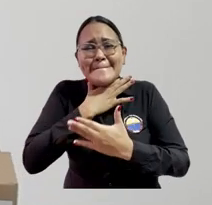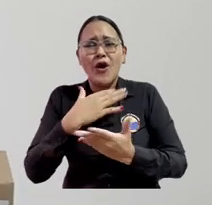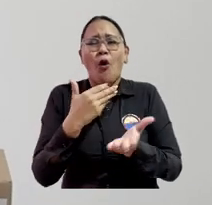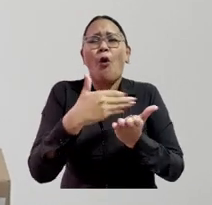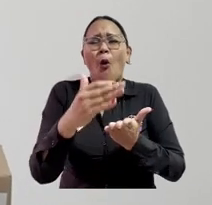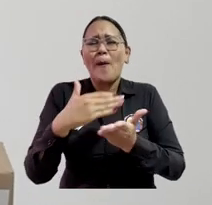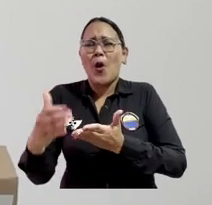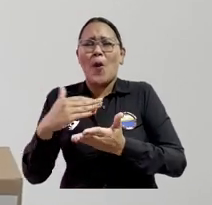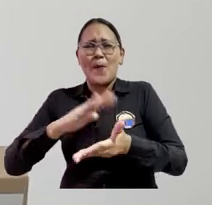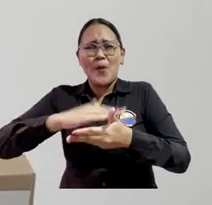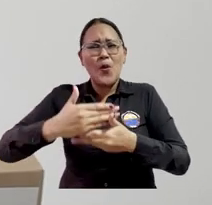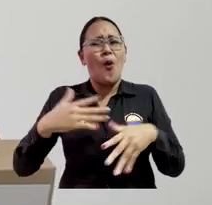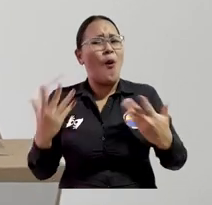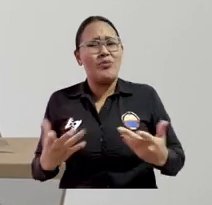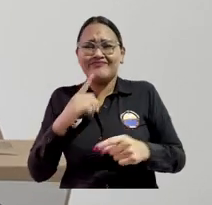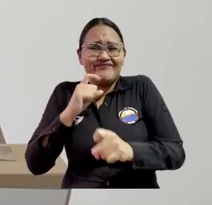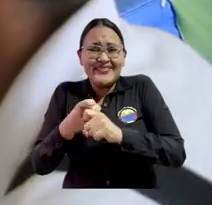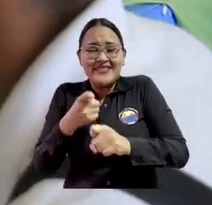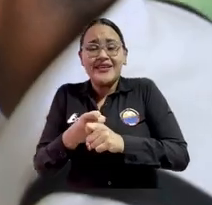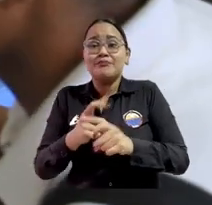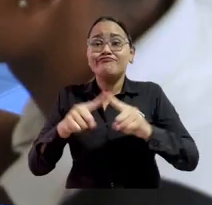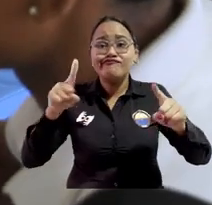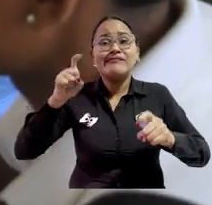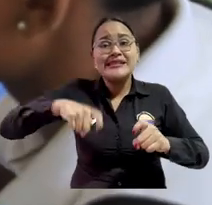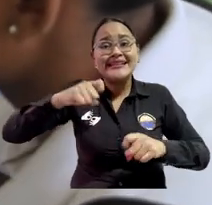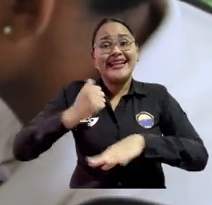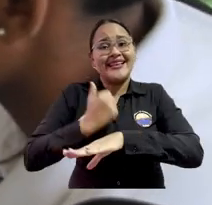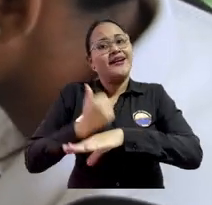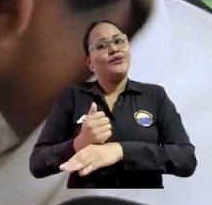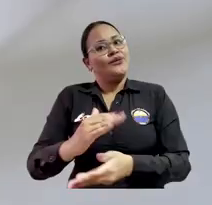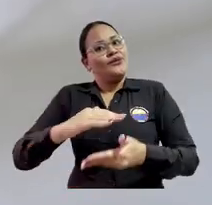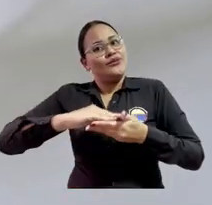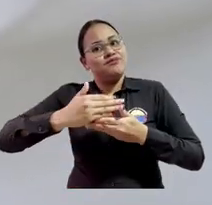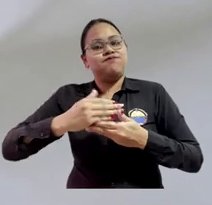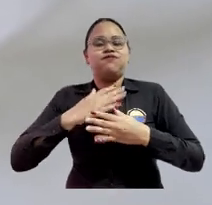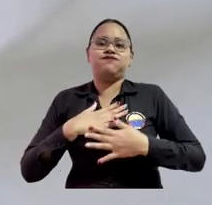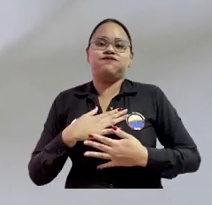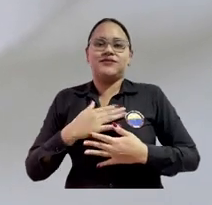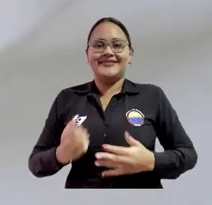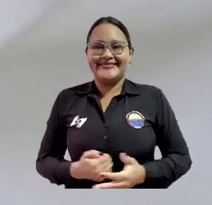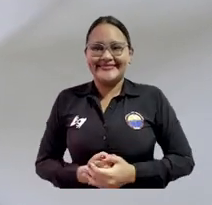para comprar portátiles y necesitan hacer sus trabajos.